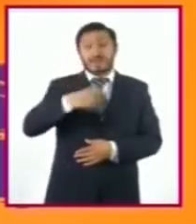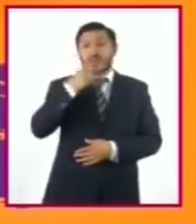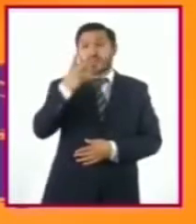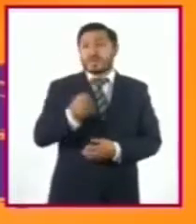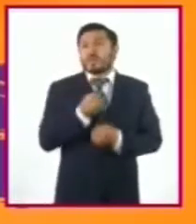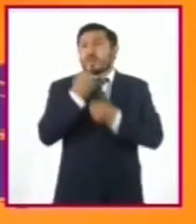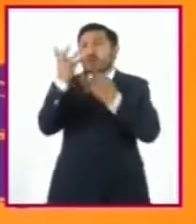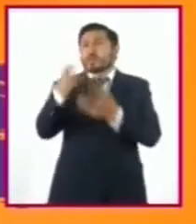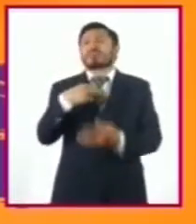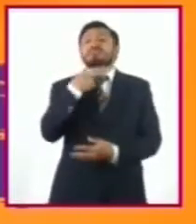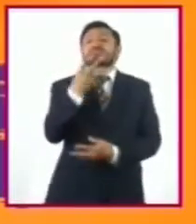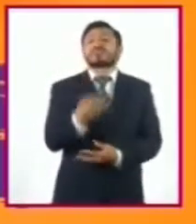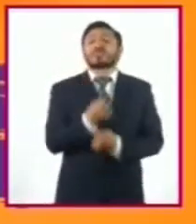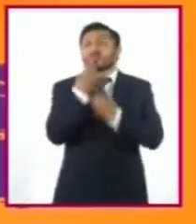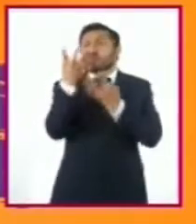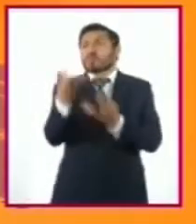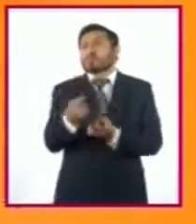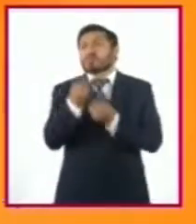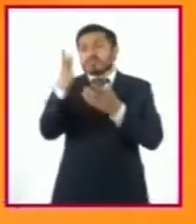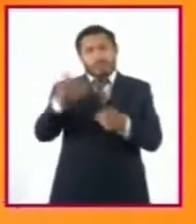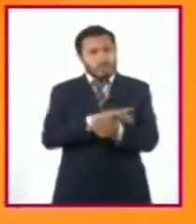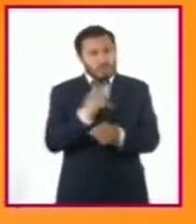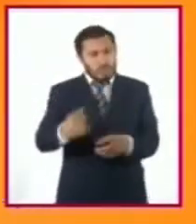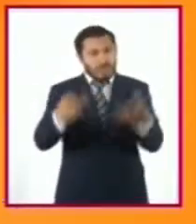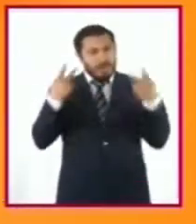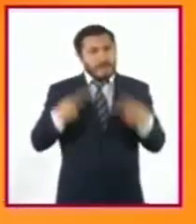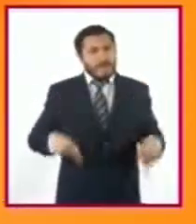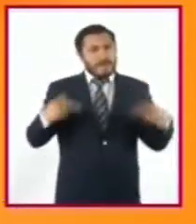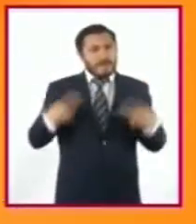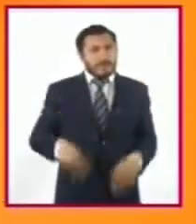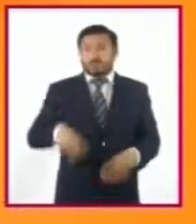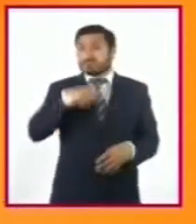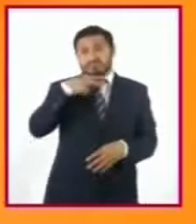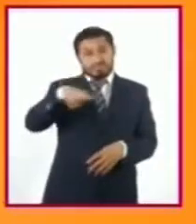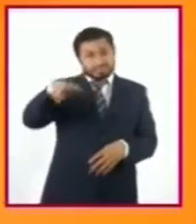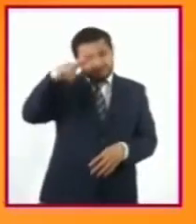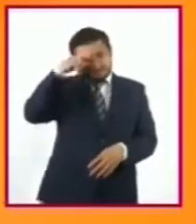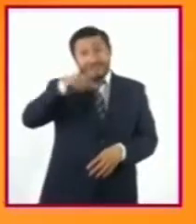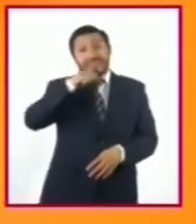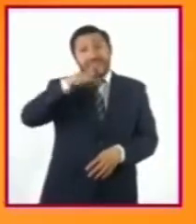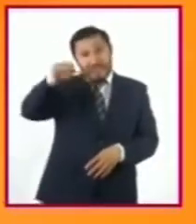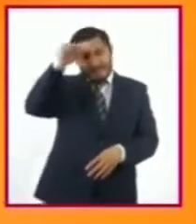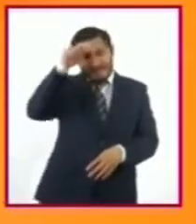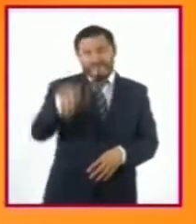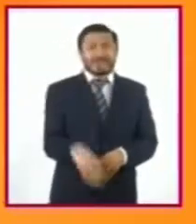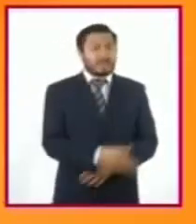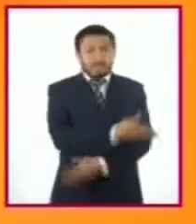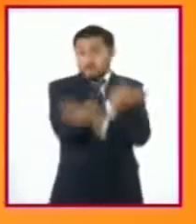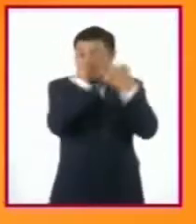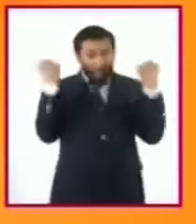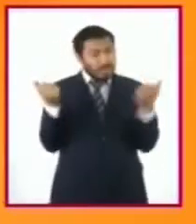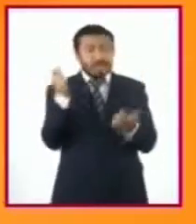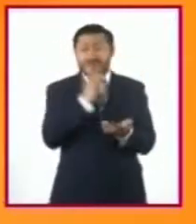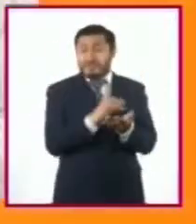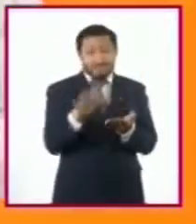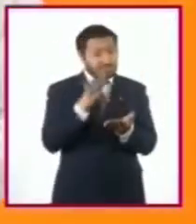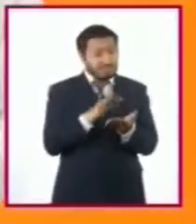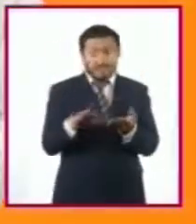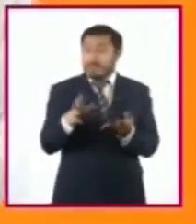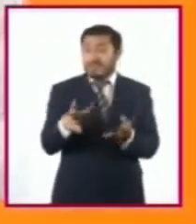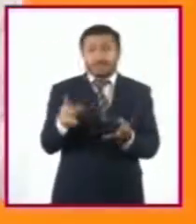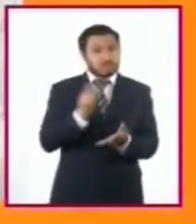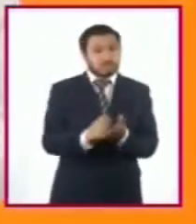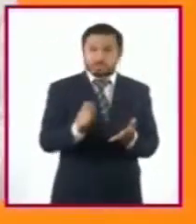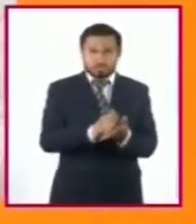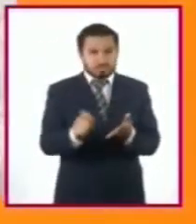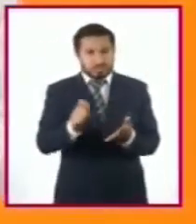oral, porque la mayoría de la población era analfabeta, es decir, que no sabía leer ni escribir. Para